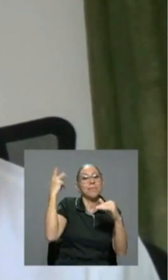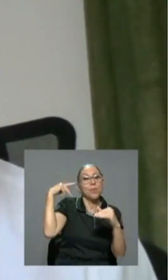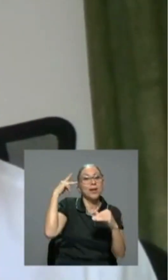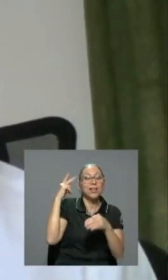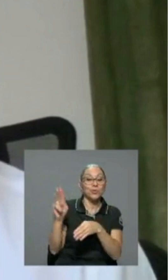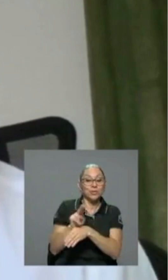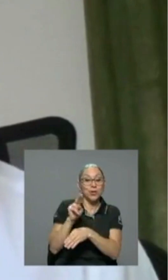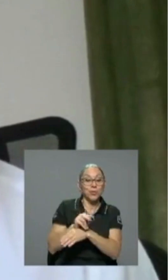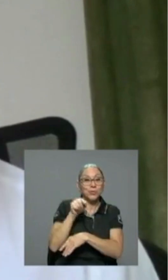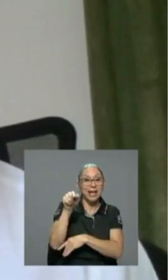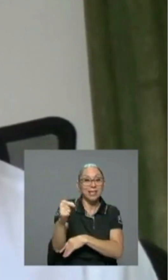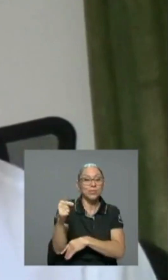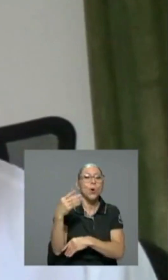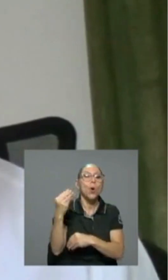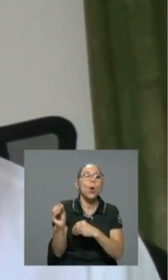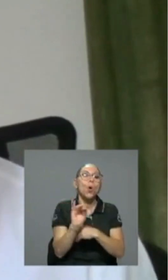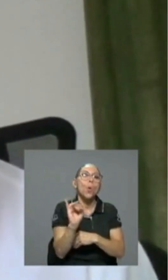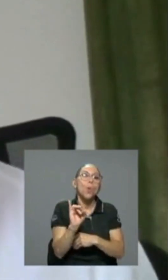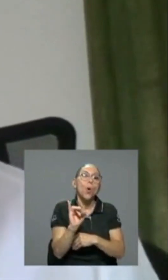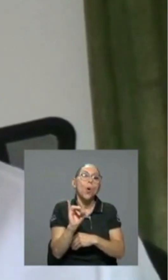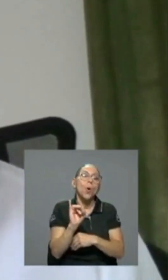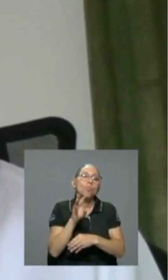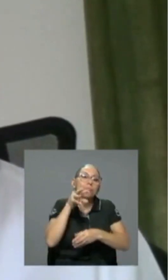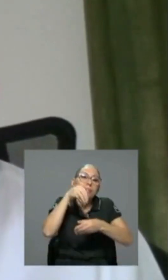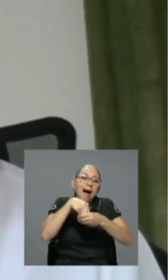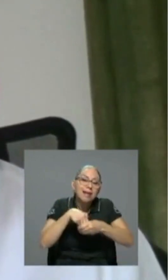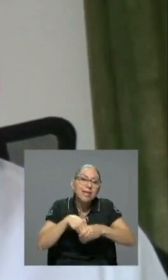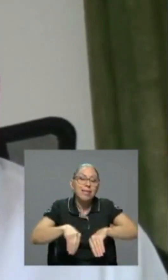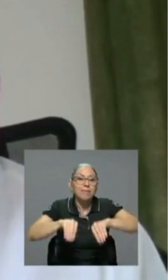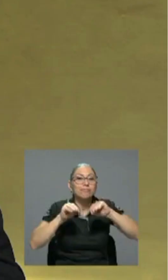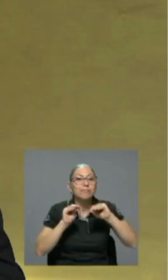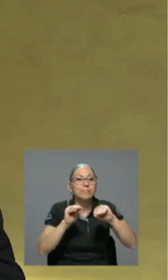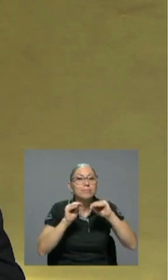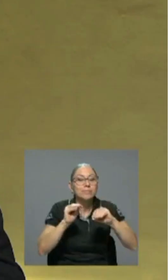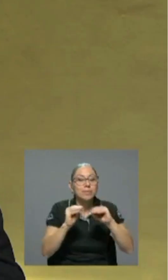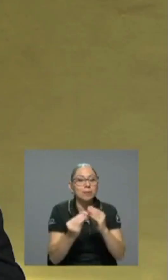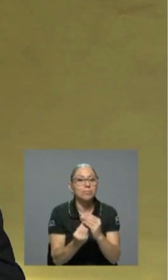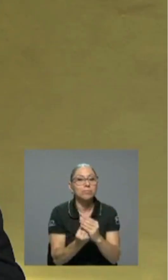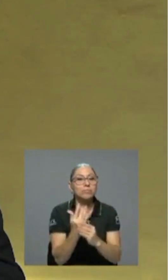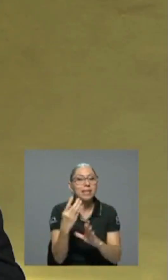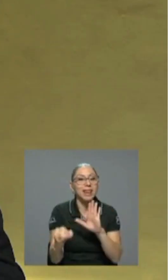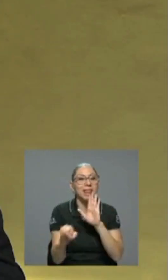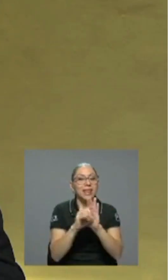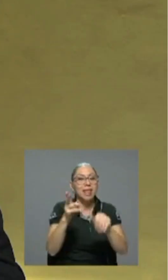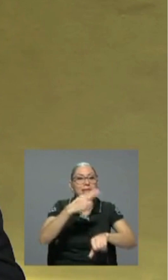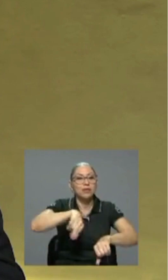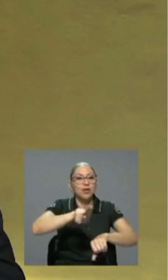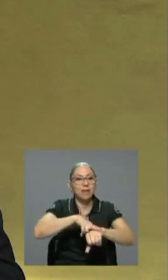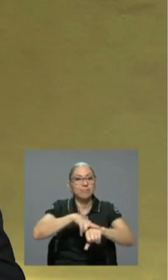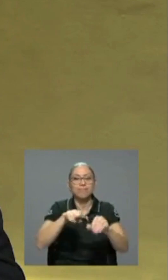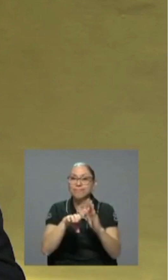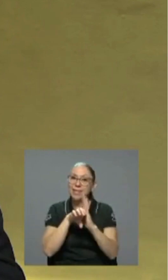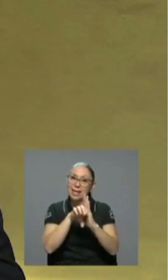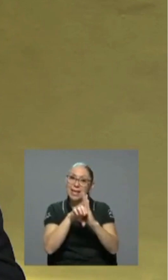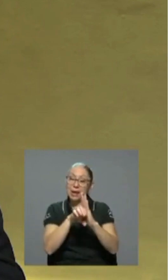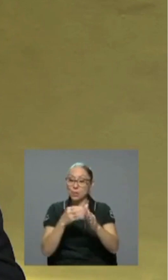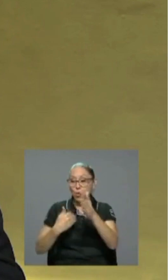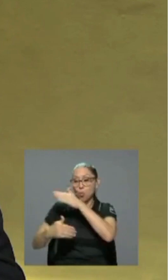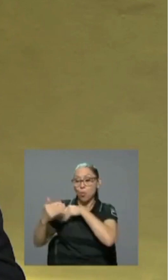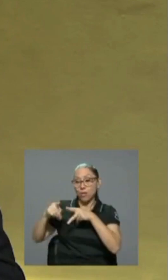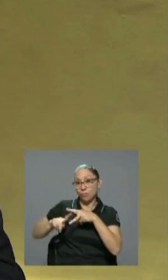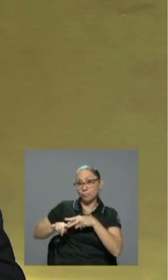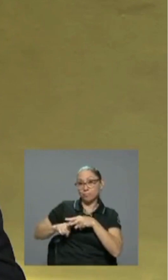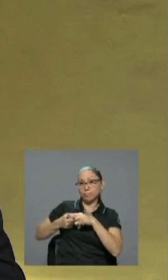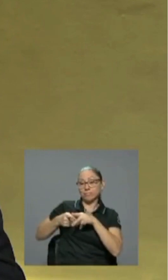parte de la formación o la construcción de la identidad nacional. Por ejemplo, cuando se inauguró el cuarto